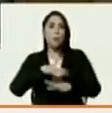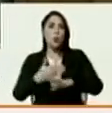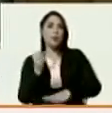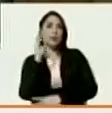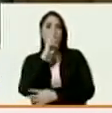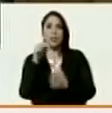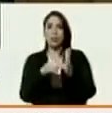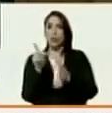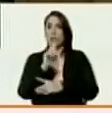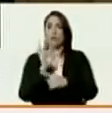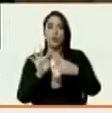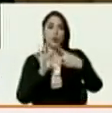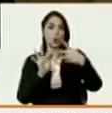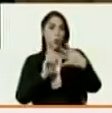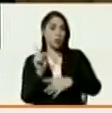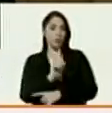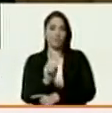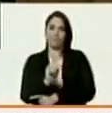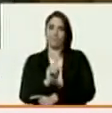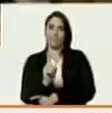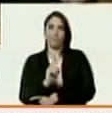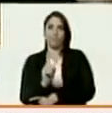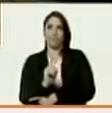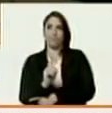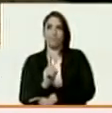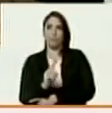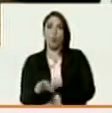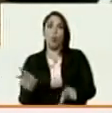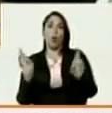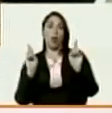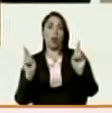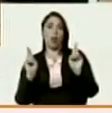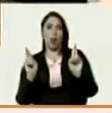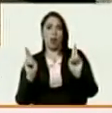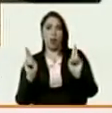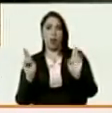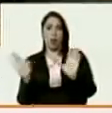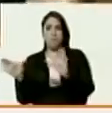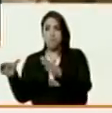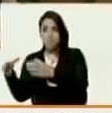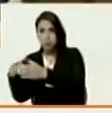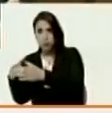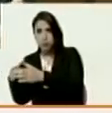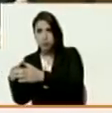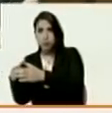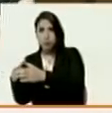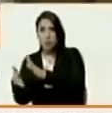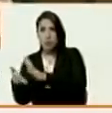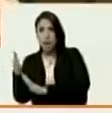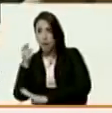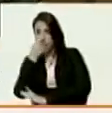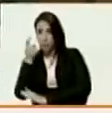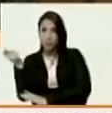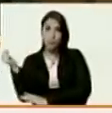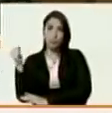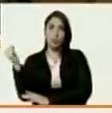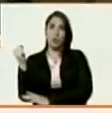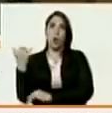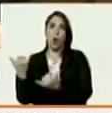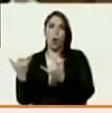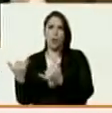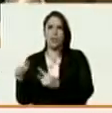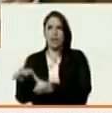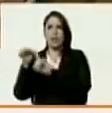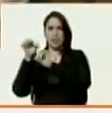no funciona. No, no, no. Ojalá este sector salga del desacato, el sector que acaba de ser electo,